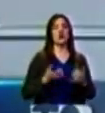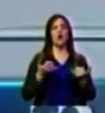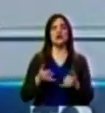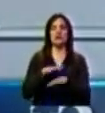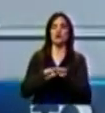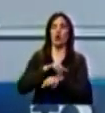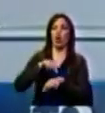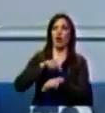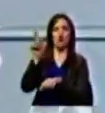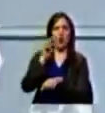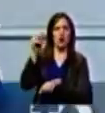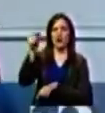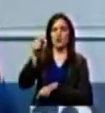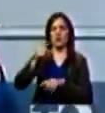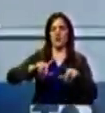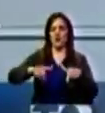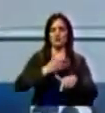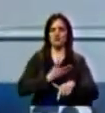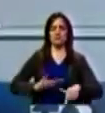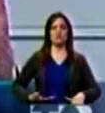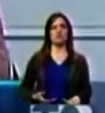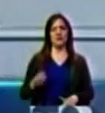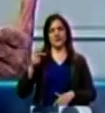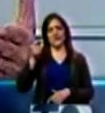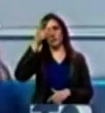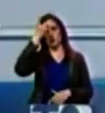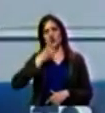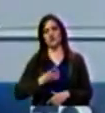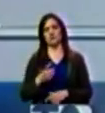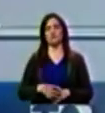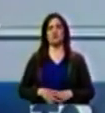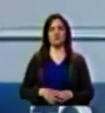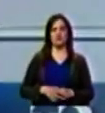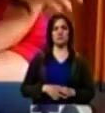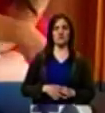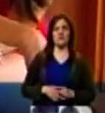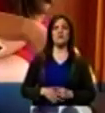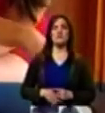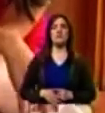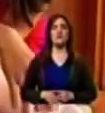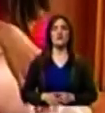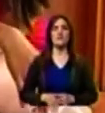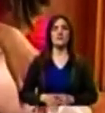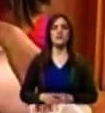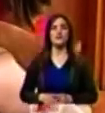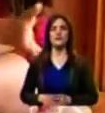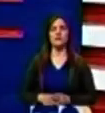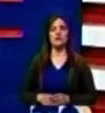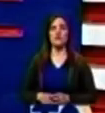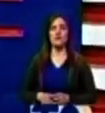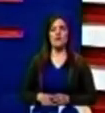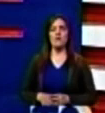un minuto más, el presidente Moreno dé un giro radical de 180 grados de esta política internacional. Dayana Monroy, 24